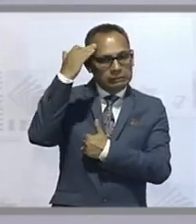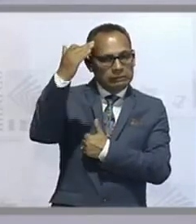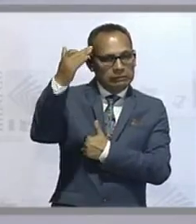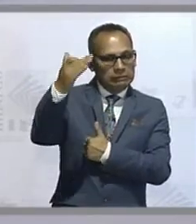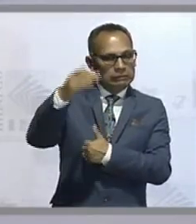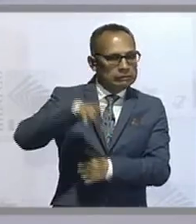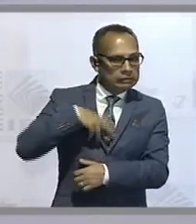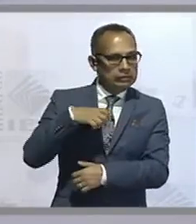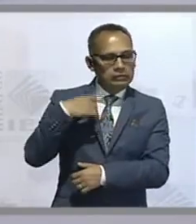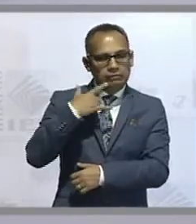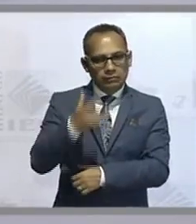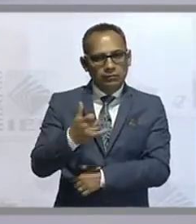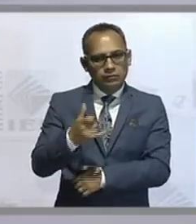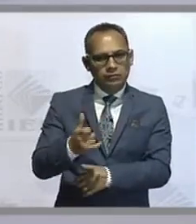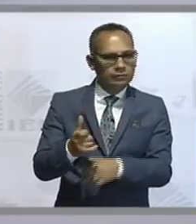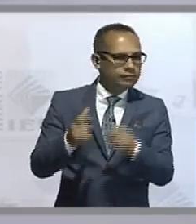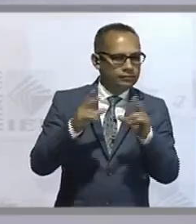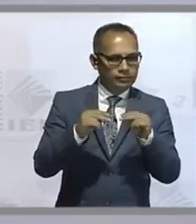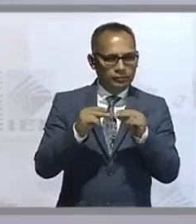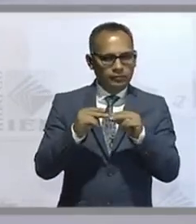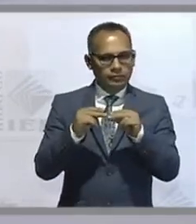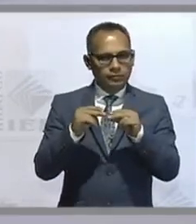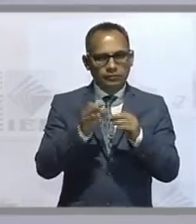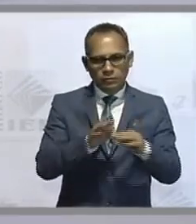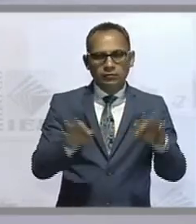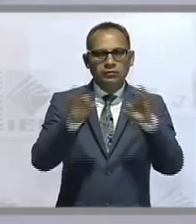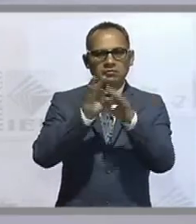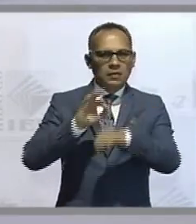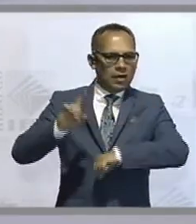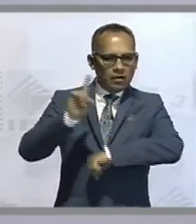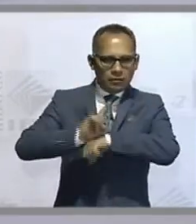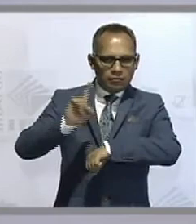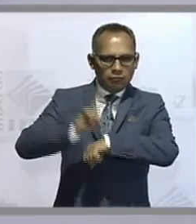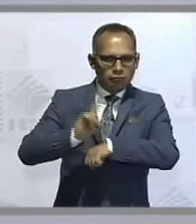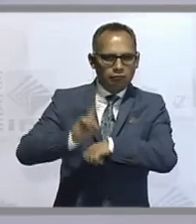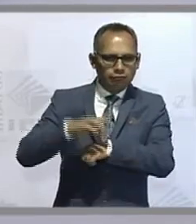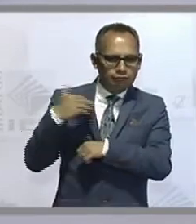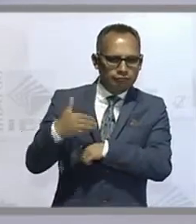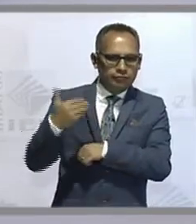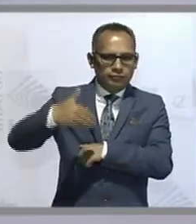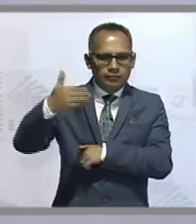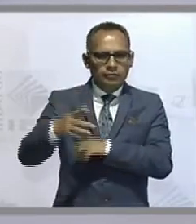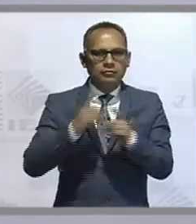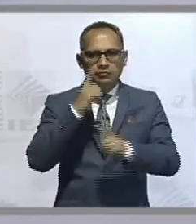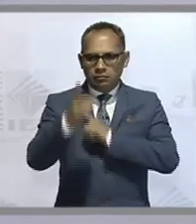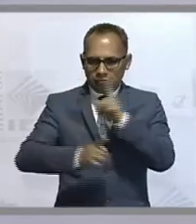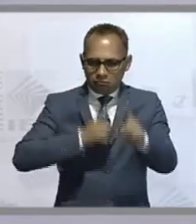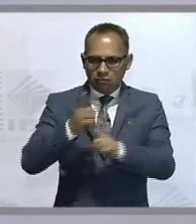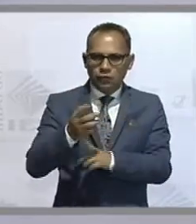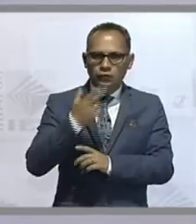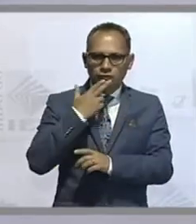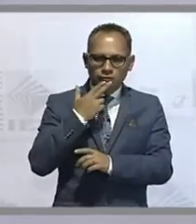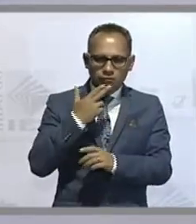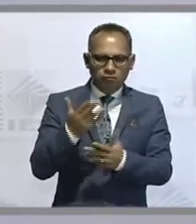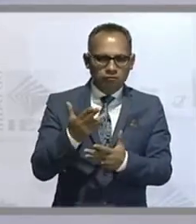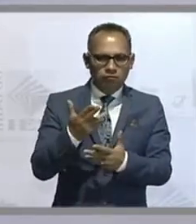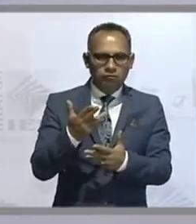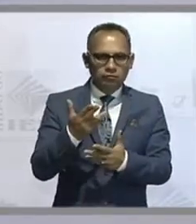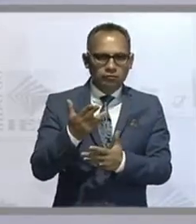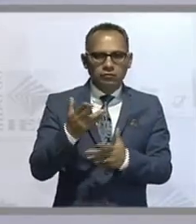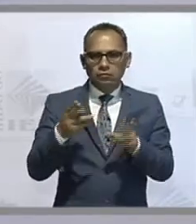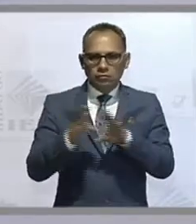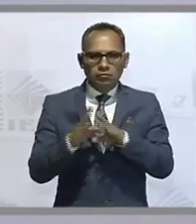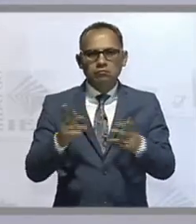esfuerzos se requiere como parte de la vida diaria de la vida cotidiana que el deporte una